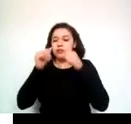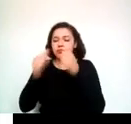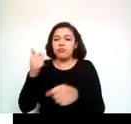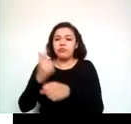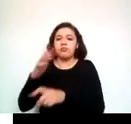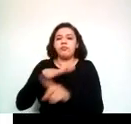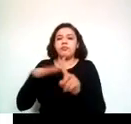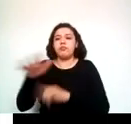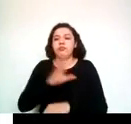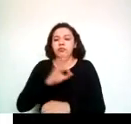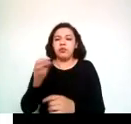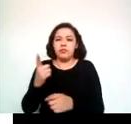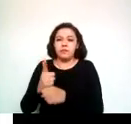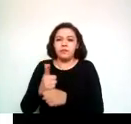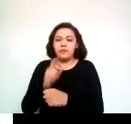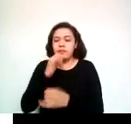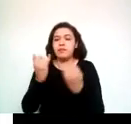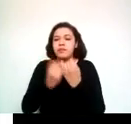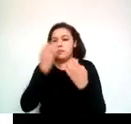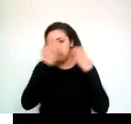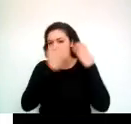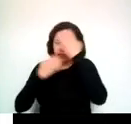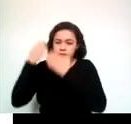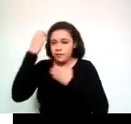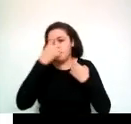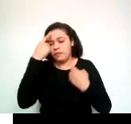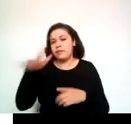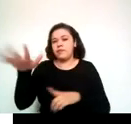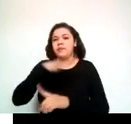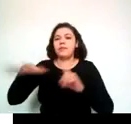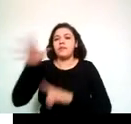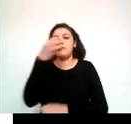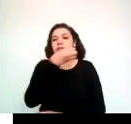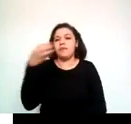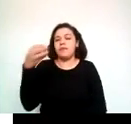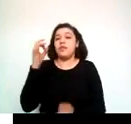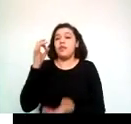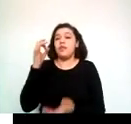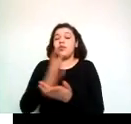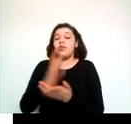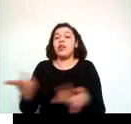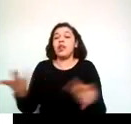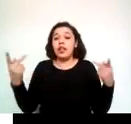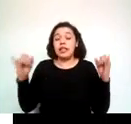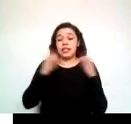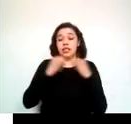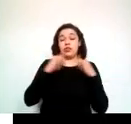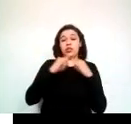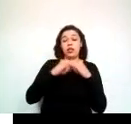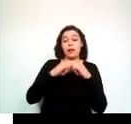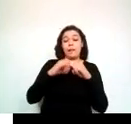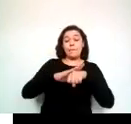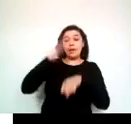psicosocial. También tienen que hacer una evaluación del entorno organizacional y esta evaluación es solo para aquellas instituciones que tienen más de